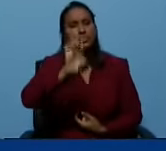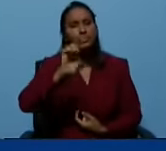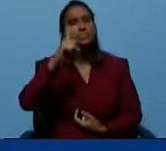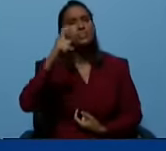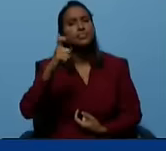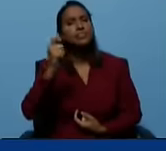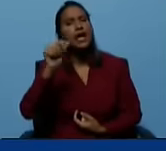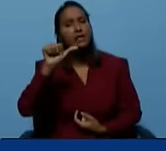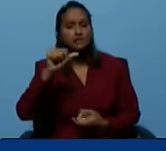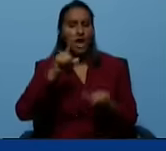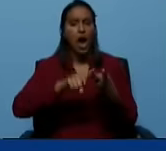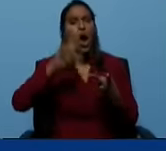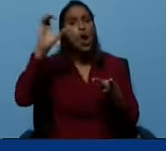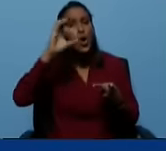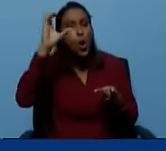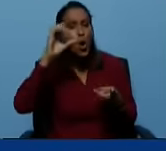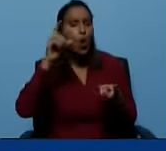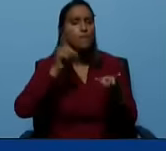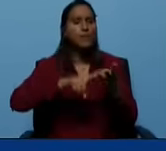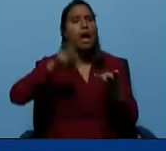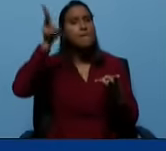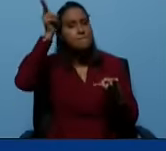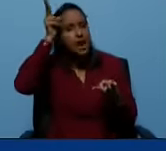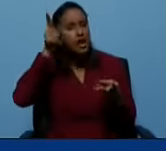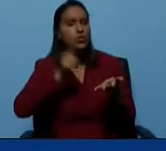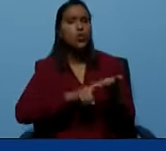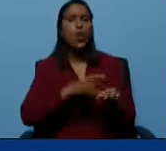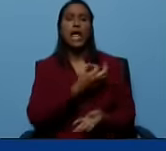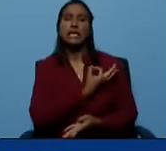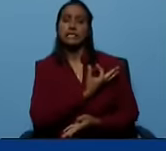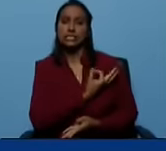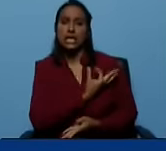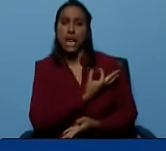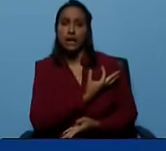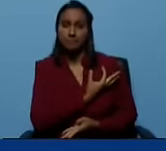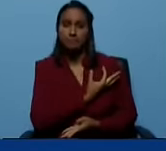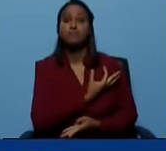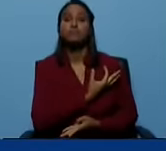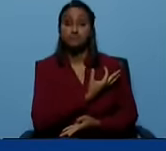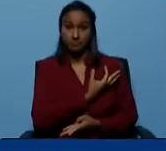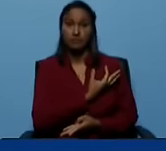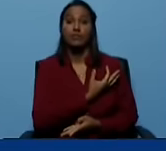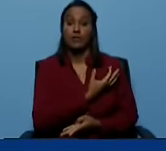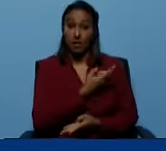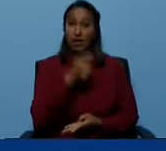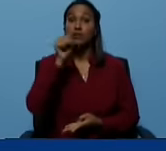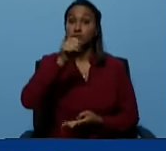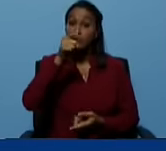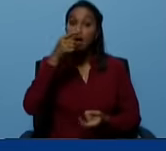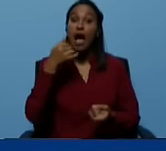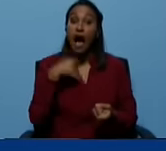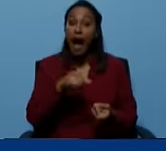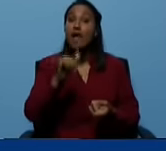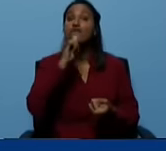Chile. En Chile es público y notorio desde hace más de 2 años. Hay suficientes materiales en las redes sociales de cómo